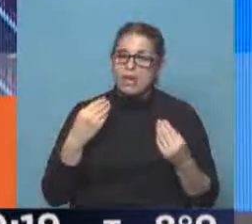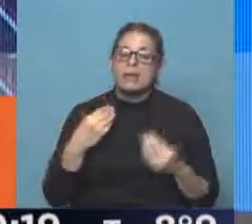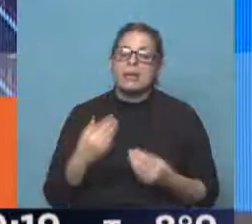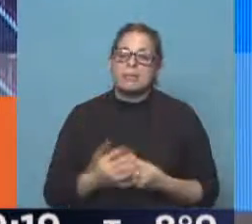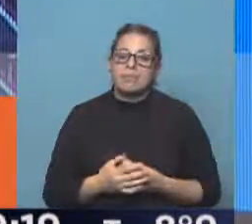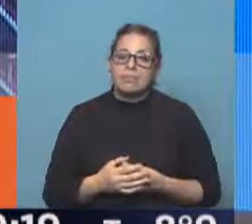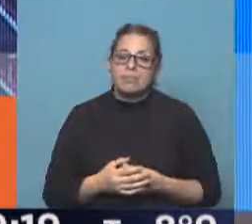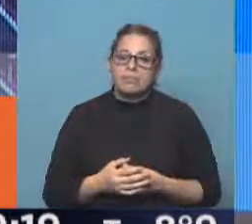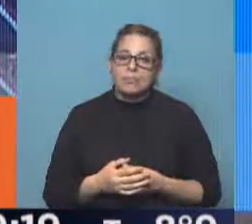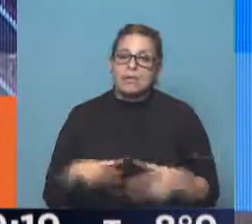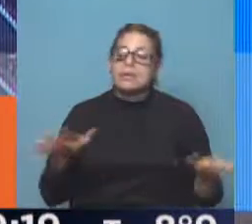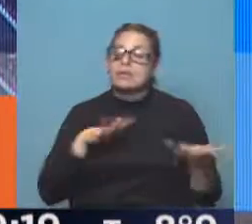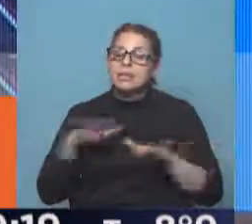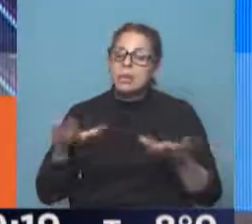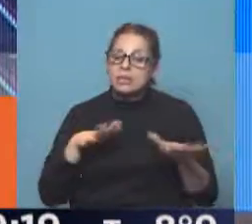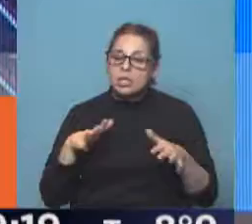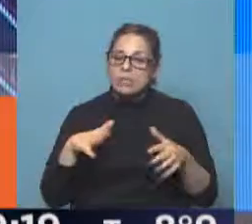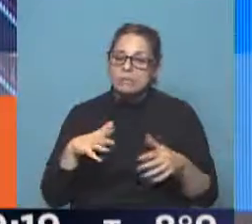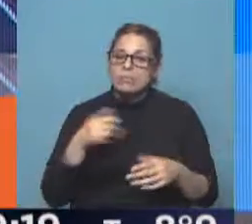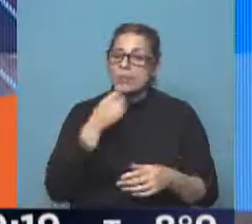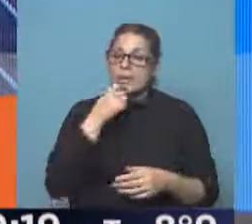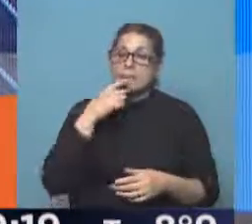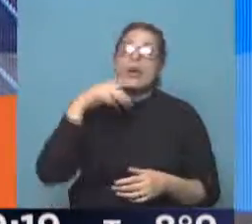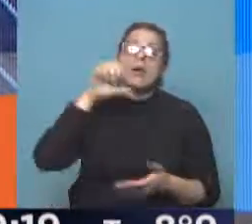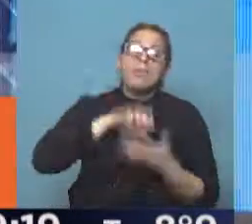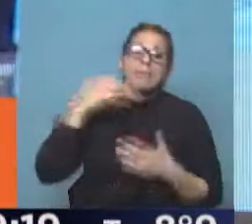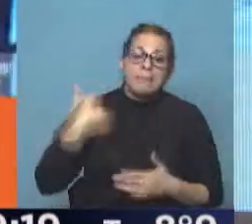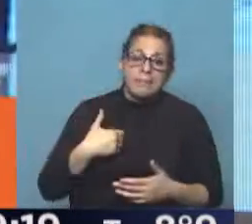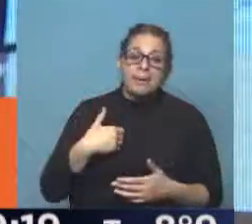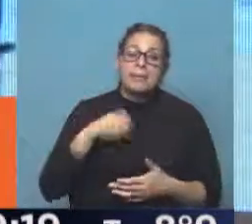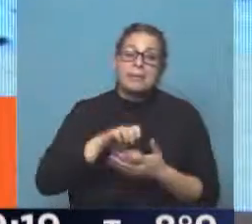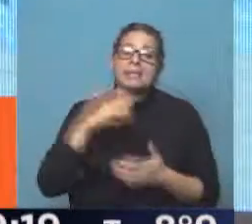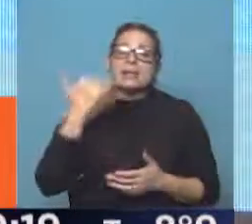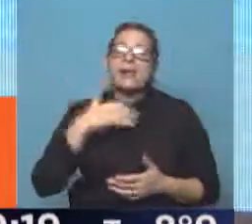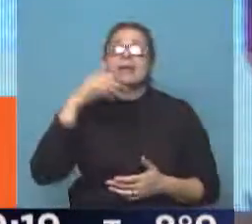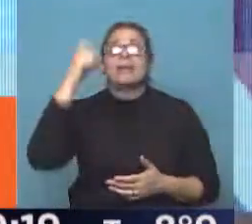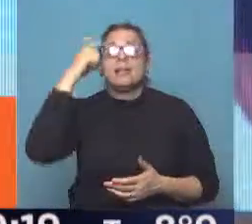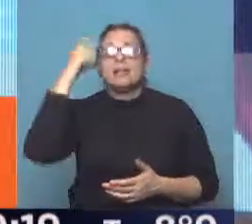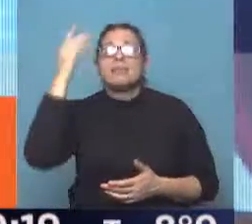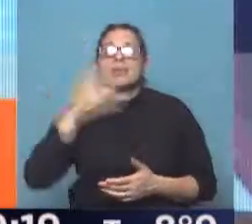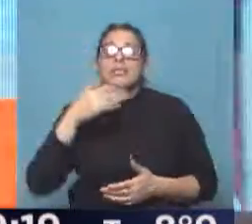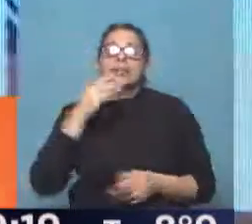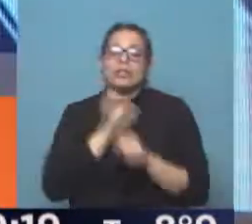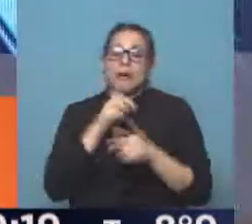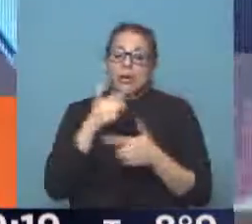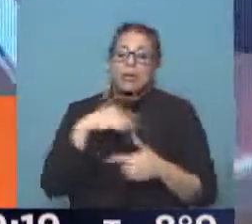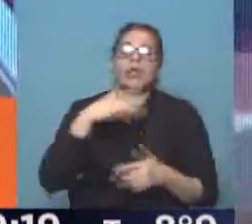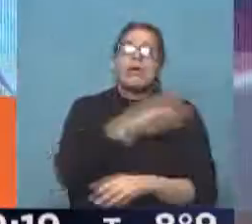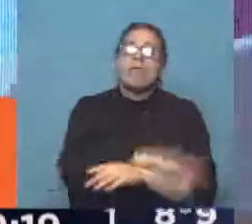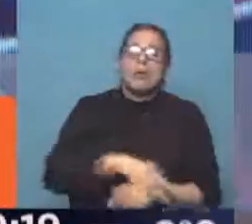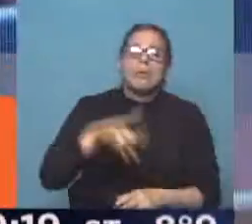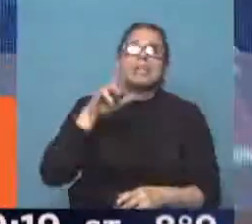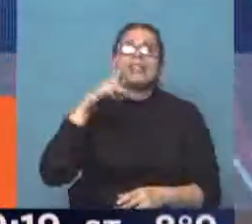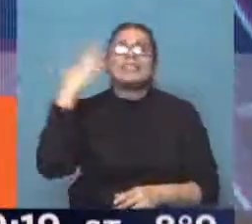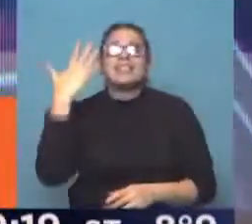evitar que esta situación, porque un país que tiene un 10% de desempleo, un 35% de pobreza y un 57% de